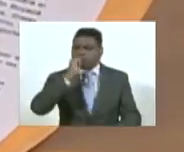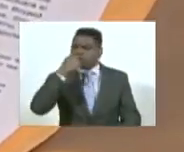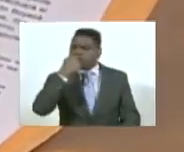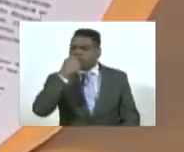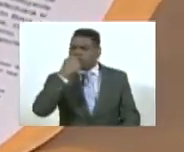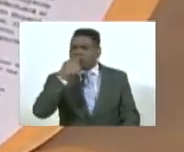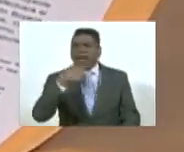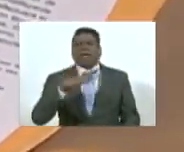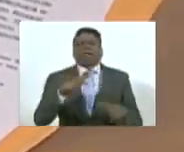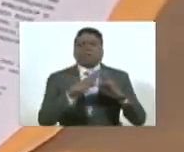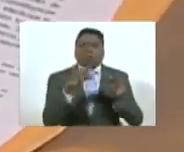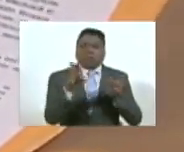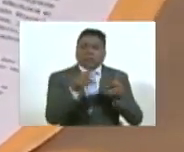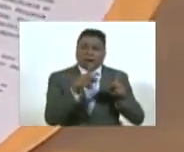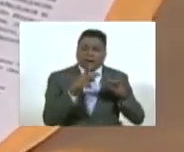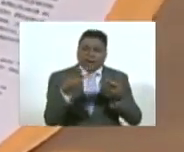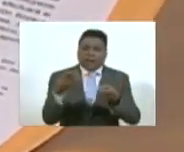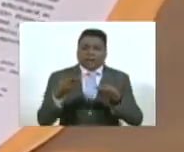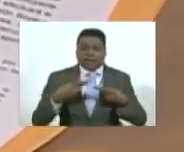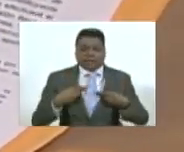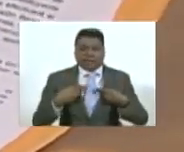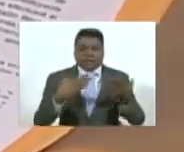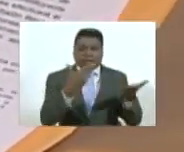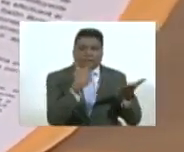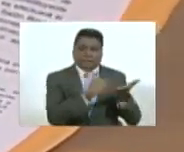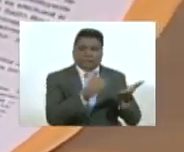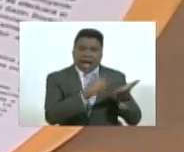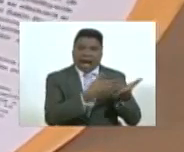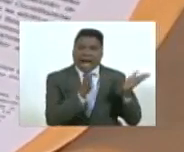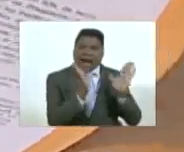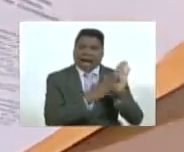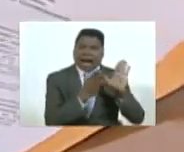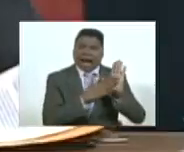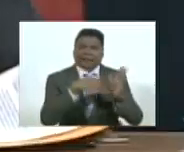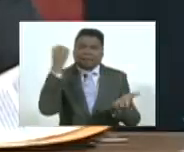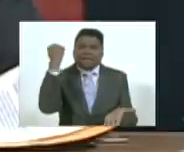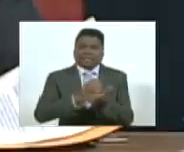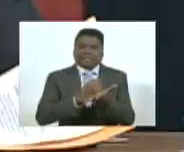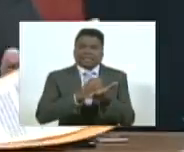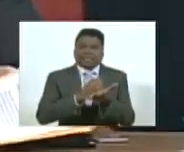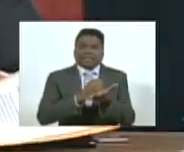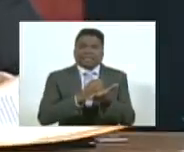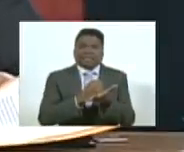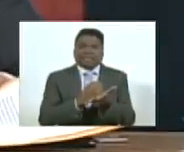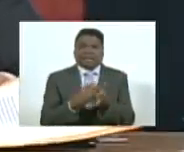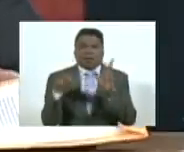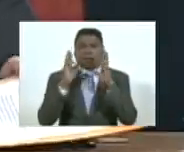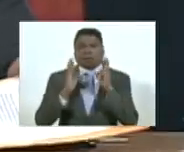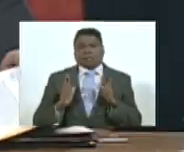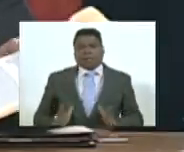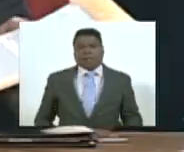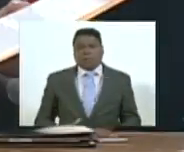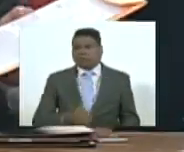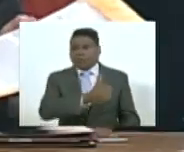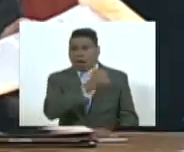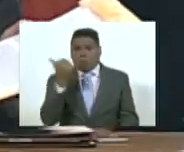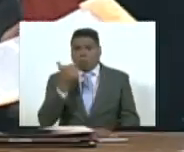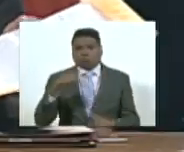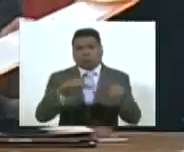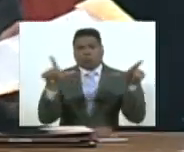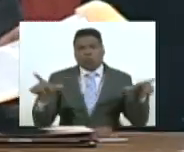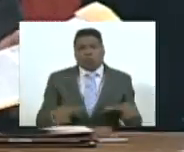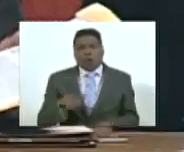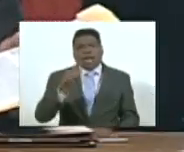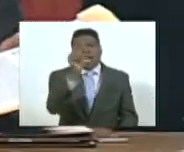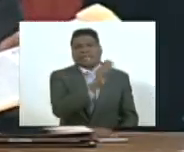manera, no lo sé, simplemente que la carta con el sello de recibido reposa en la Fiscalía General de la República y la